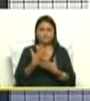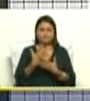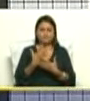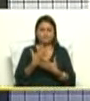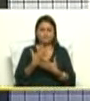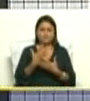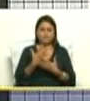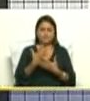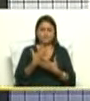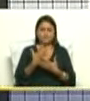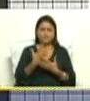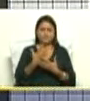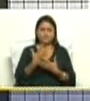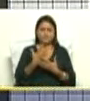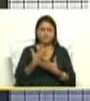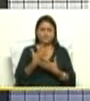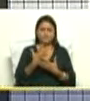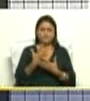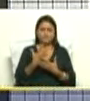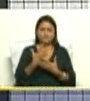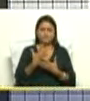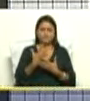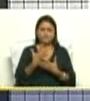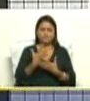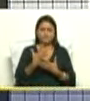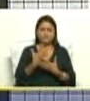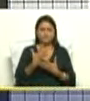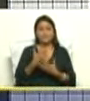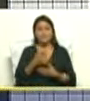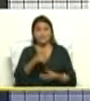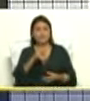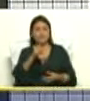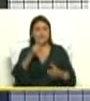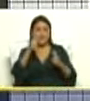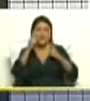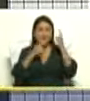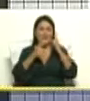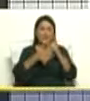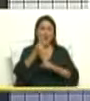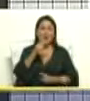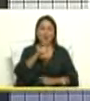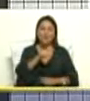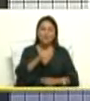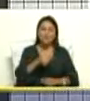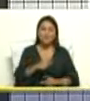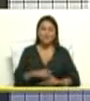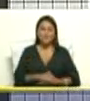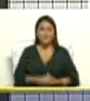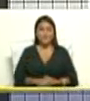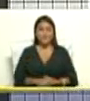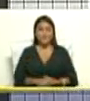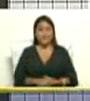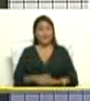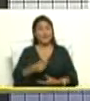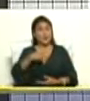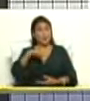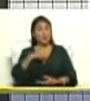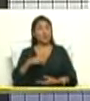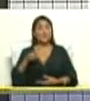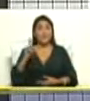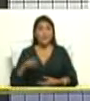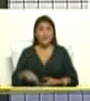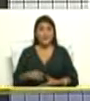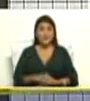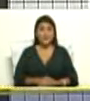métodos y de la personalidad magnífica de nuestro comandante Chávez y de nosotros también